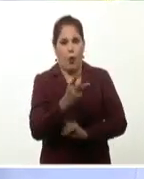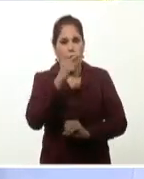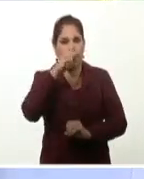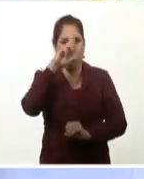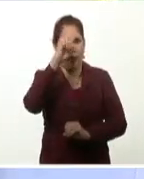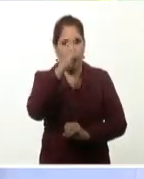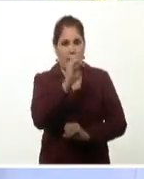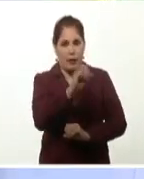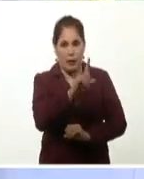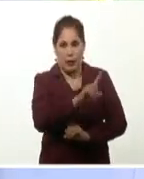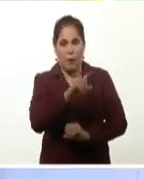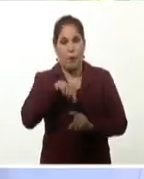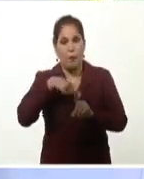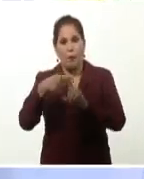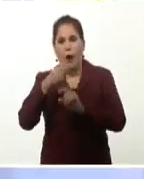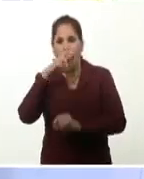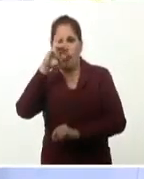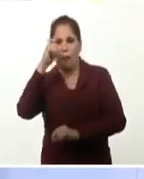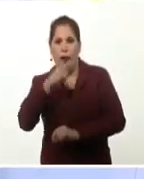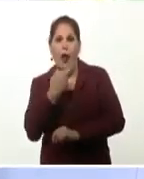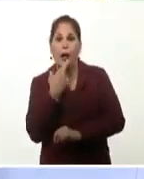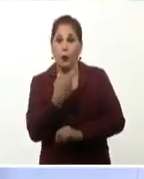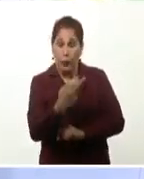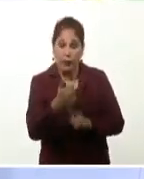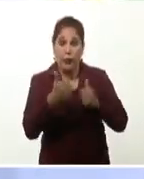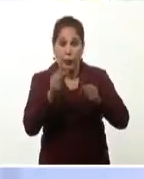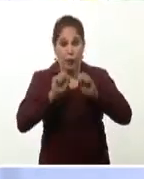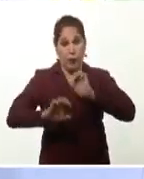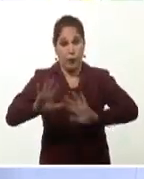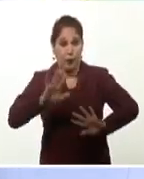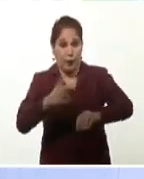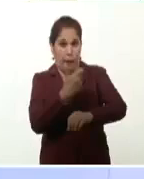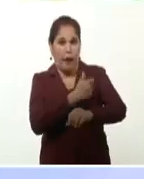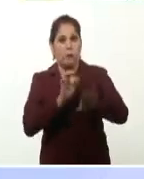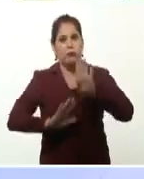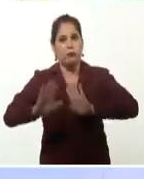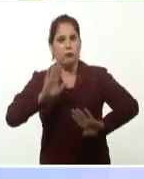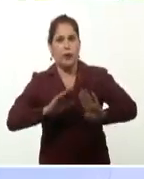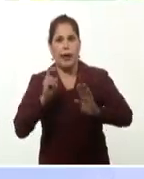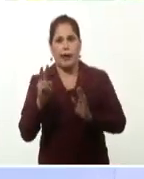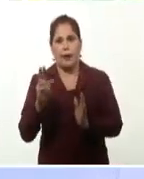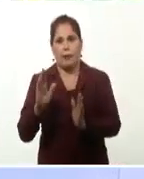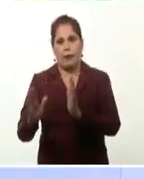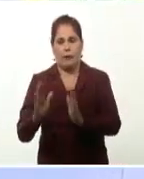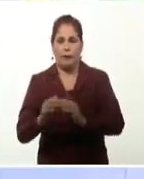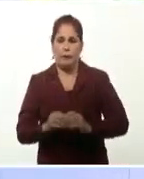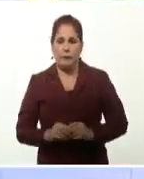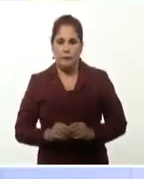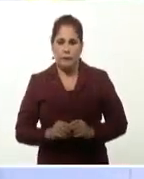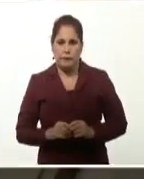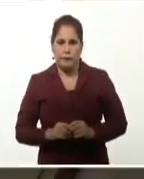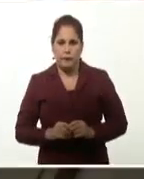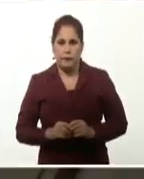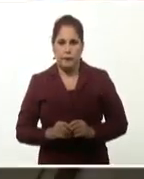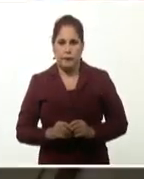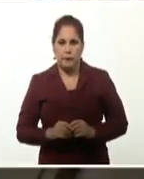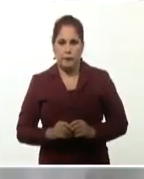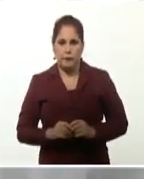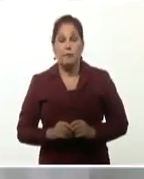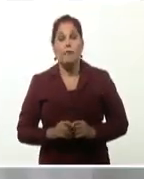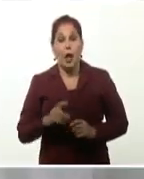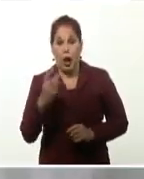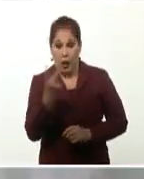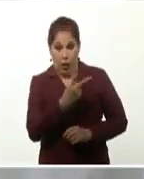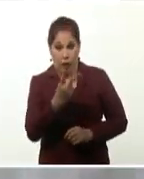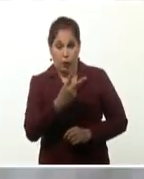candidatos con una respuesta suficiente como para el fase 3, que ya prácticamente están en su etapa final. Sirve